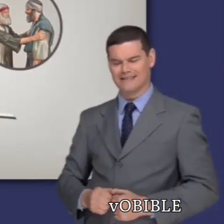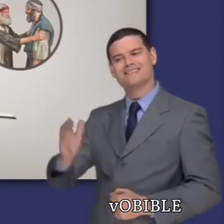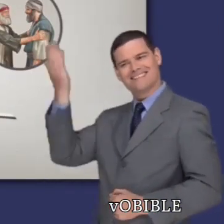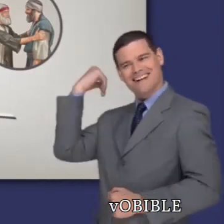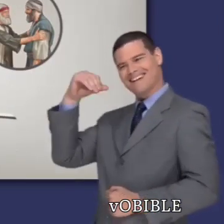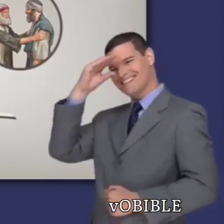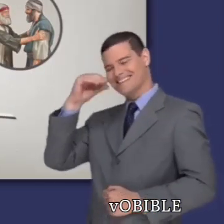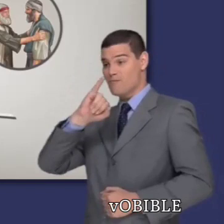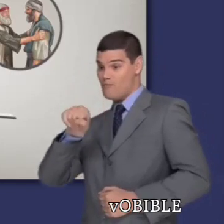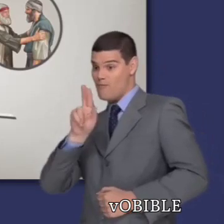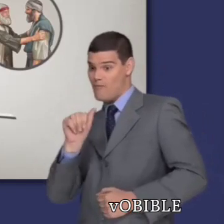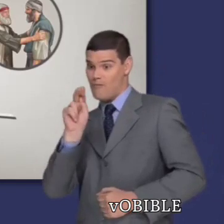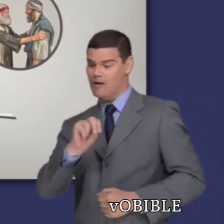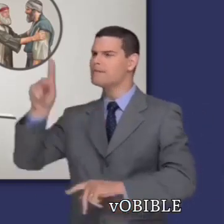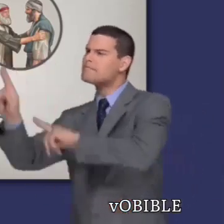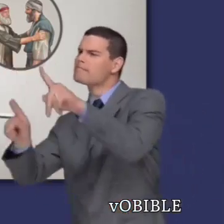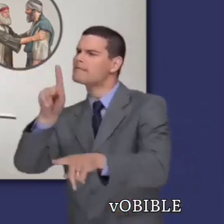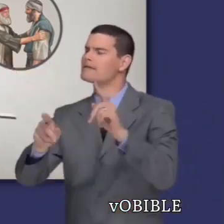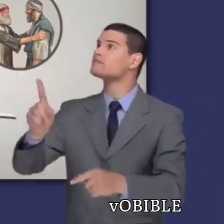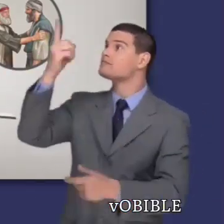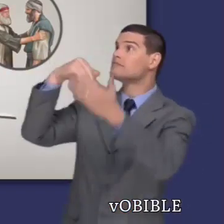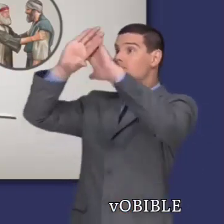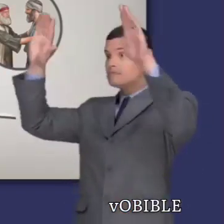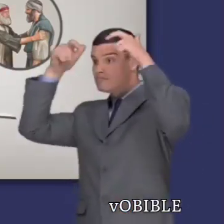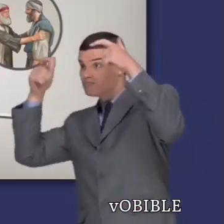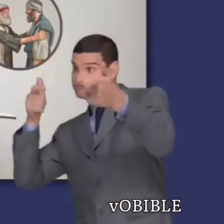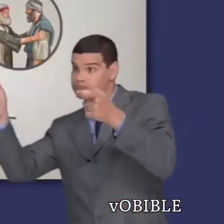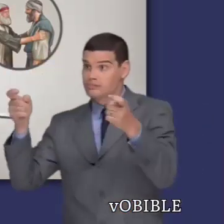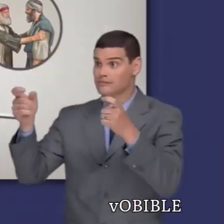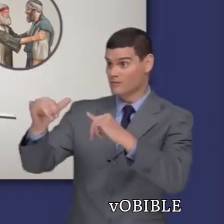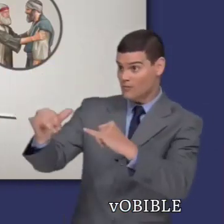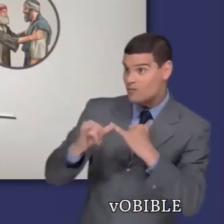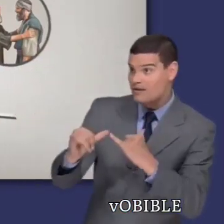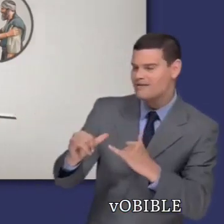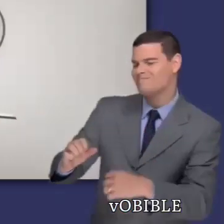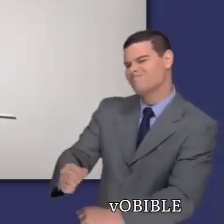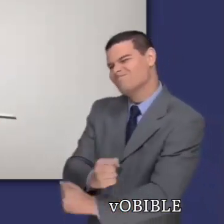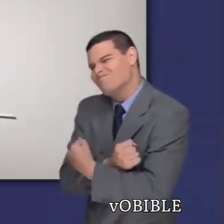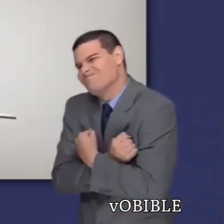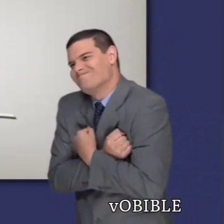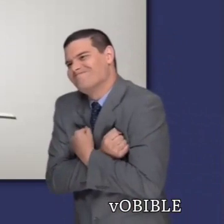profundamente a sus hermanos ungidos, que como él heredarán el reino de Dios.